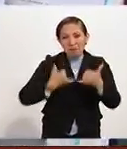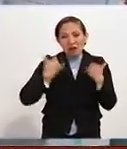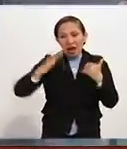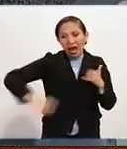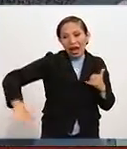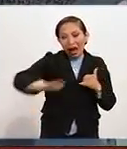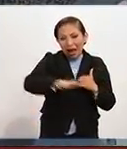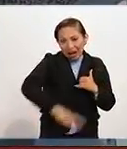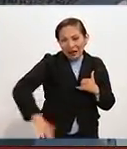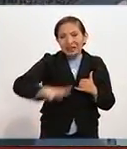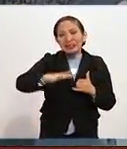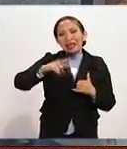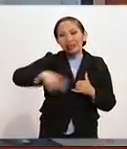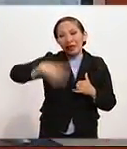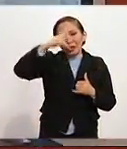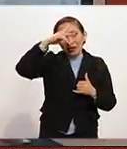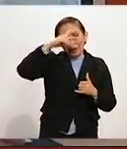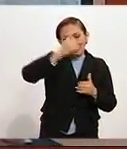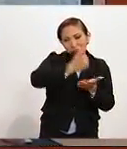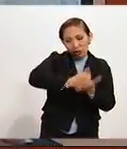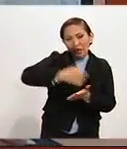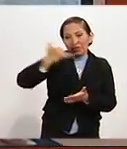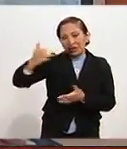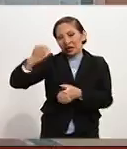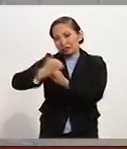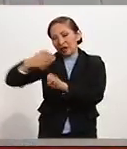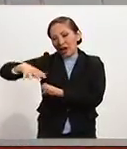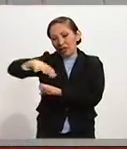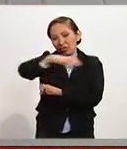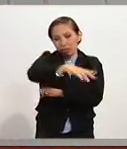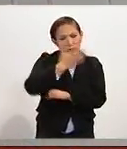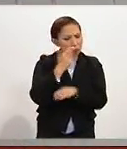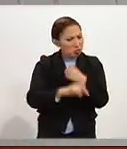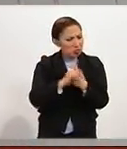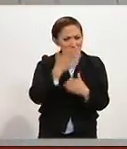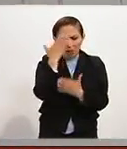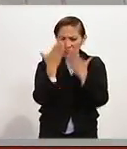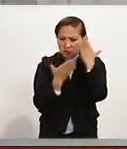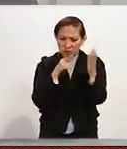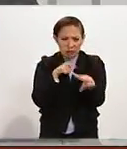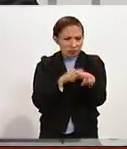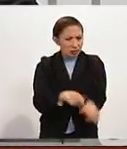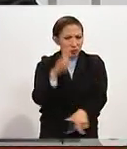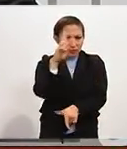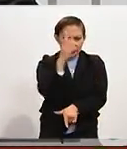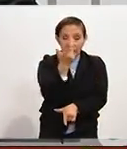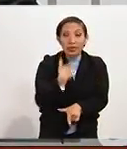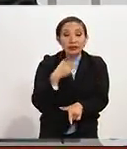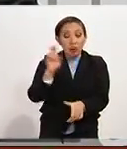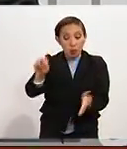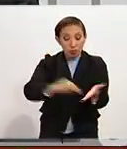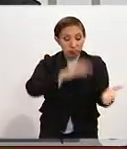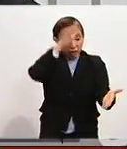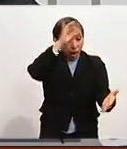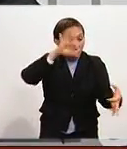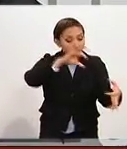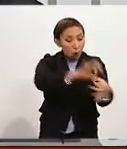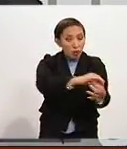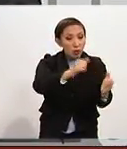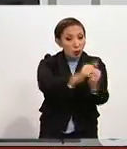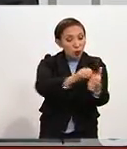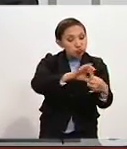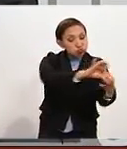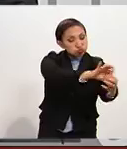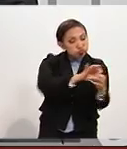área metropolitana no tengan pretextos para continuar sus estudios universitarios. Esto lo dijo luego de firmar un convenio de